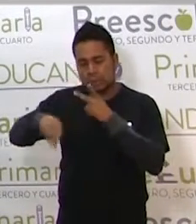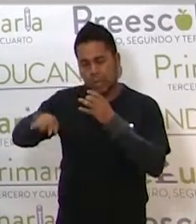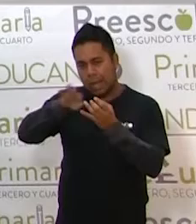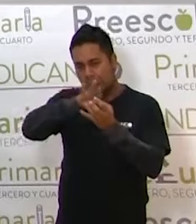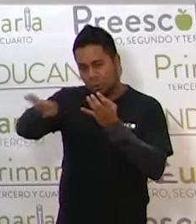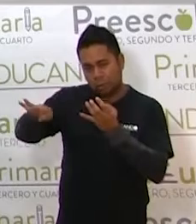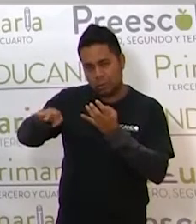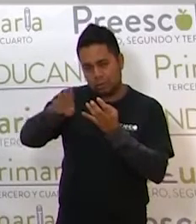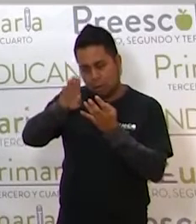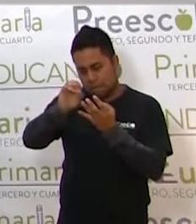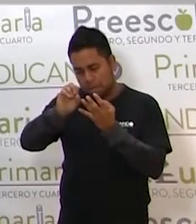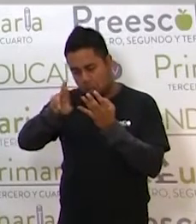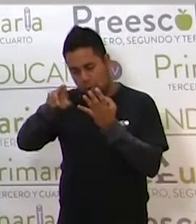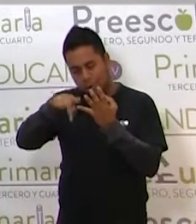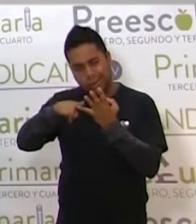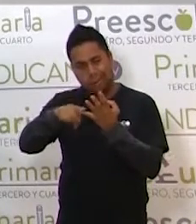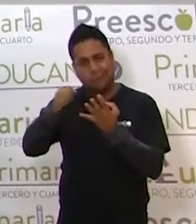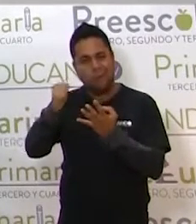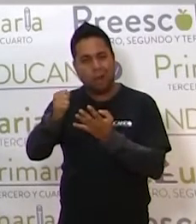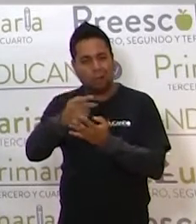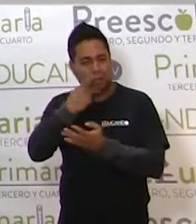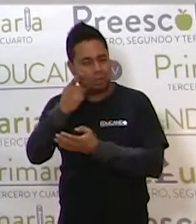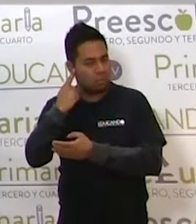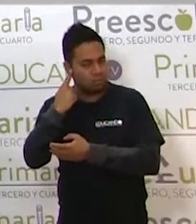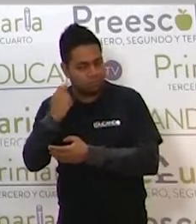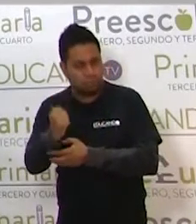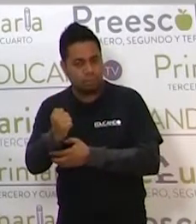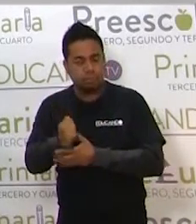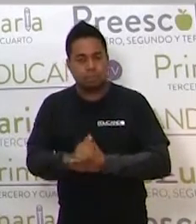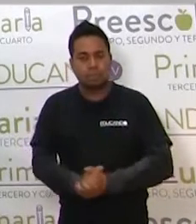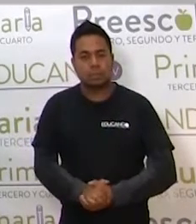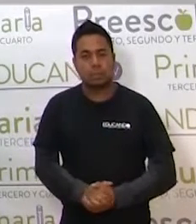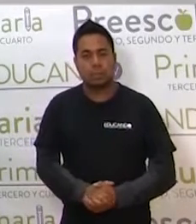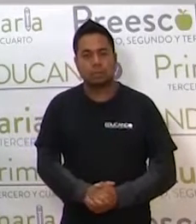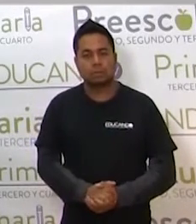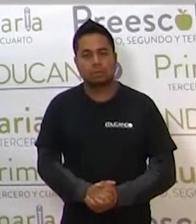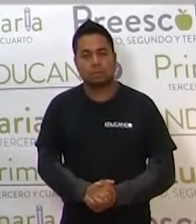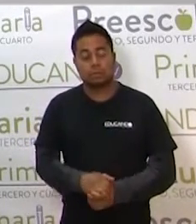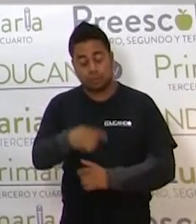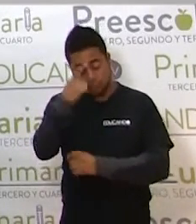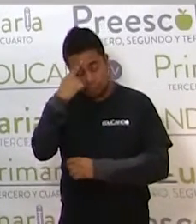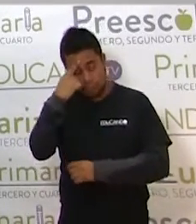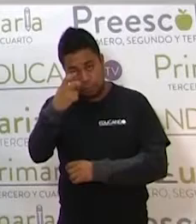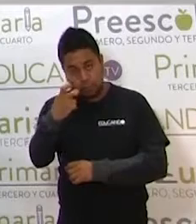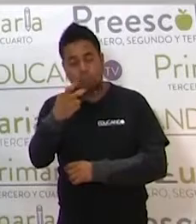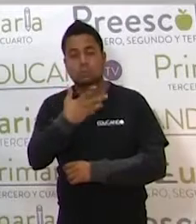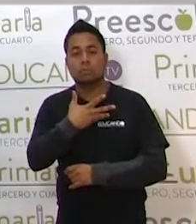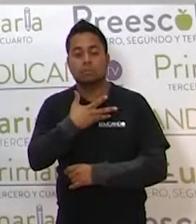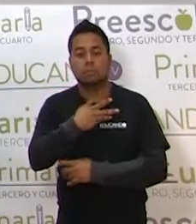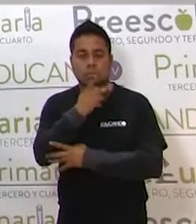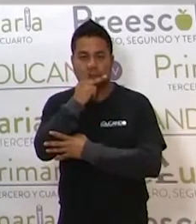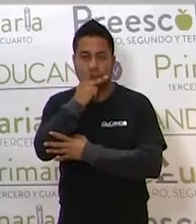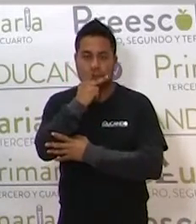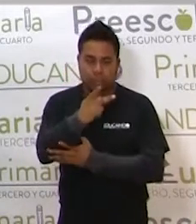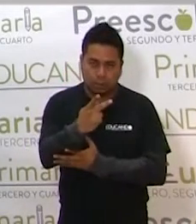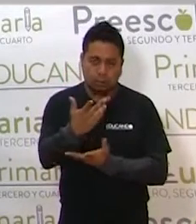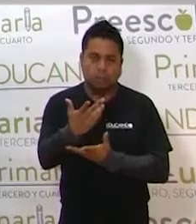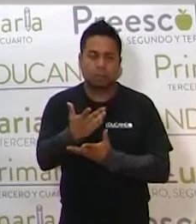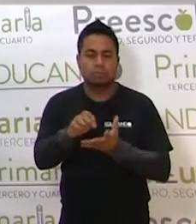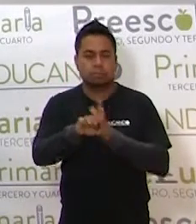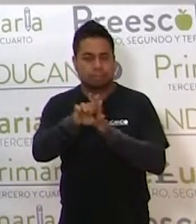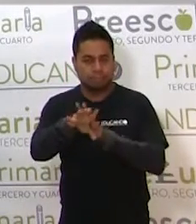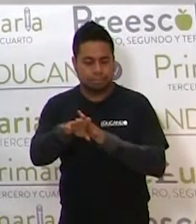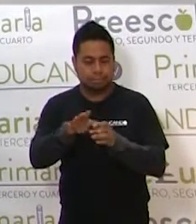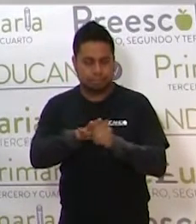última fila bien para ello vamos a tener palabras por ejemplo